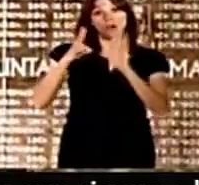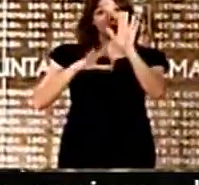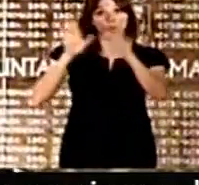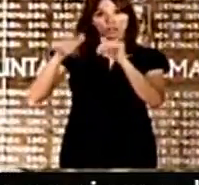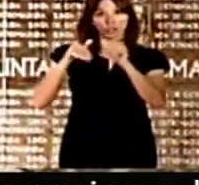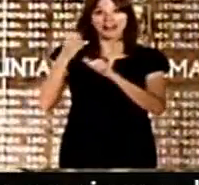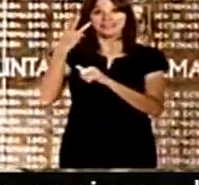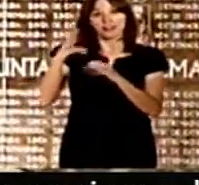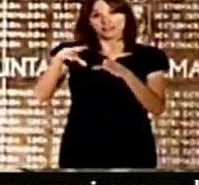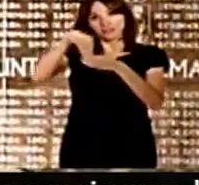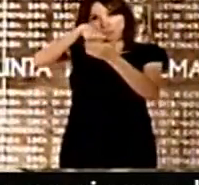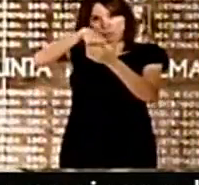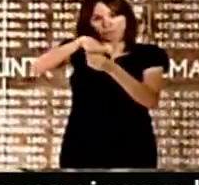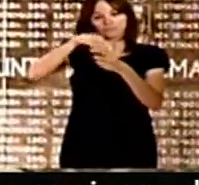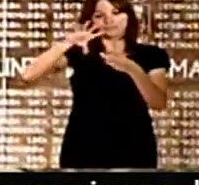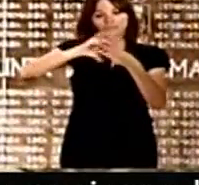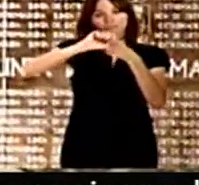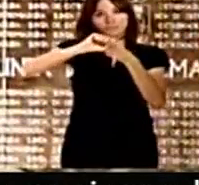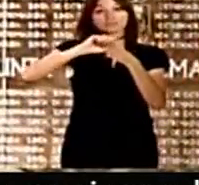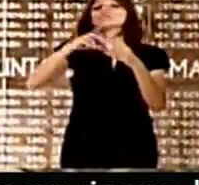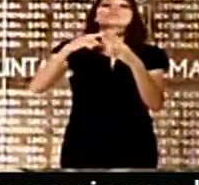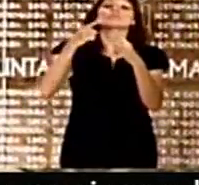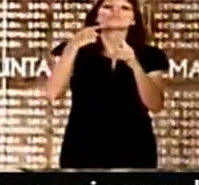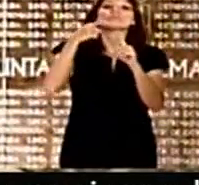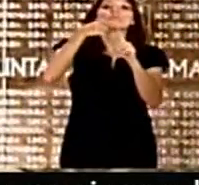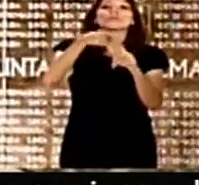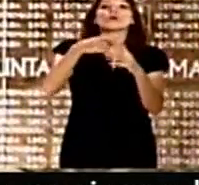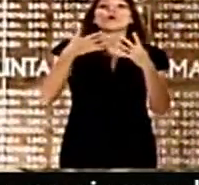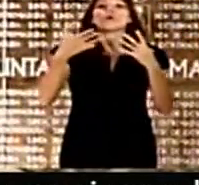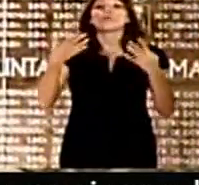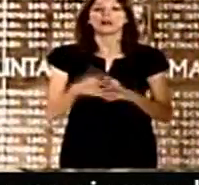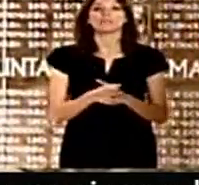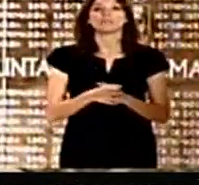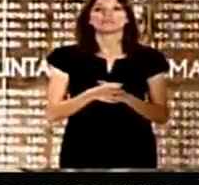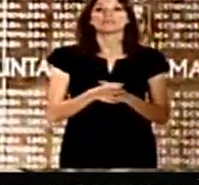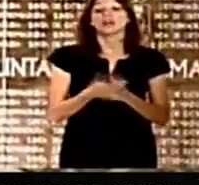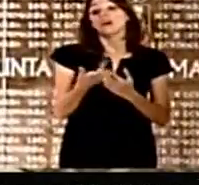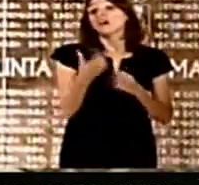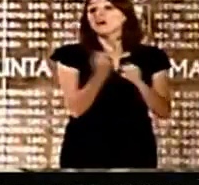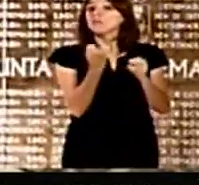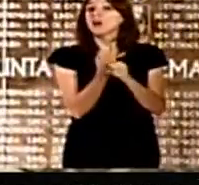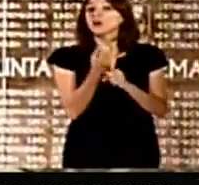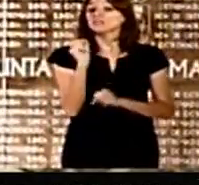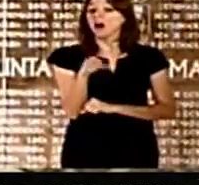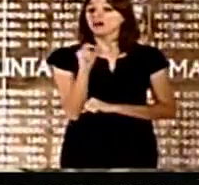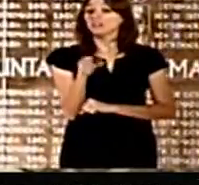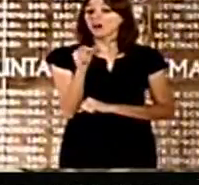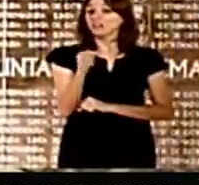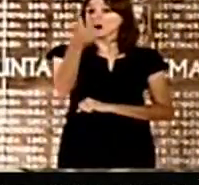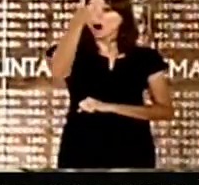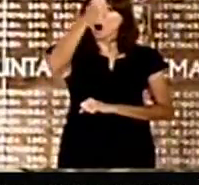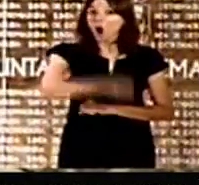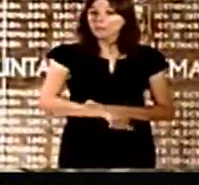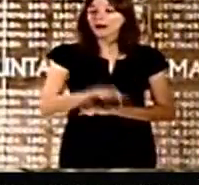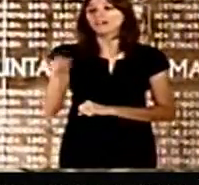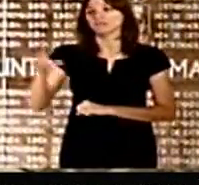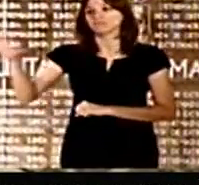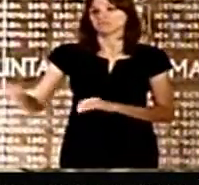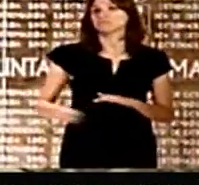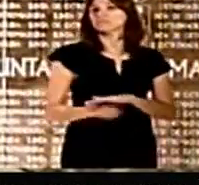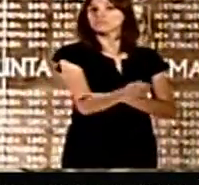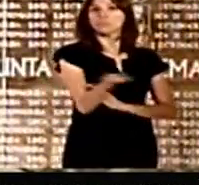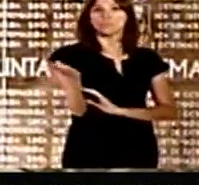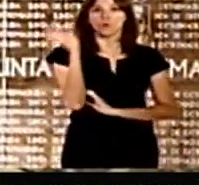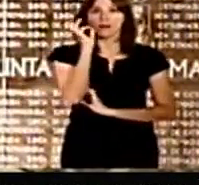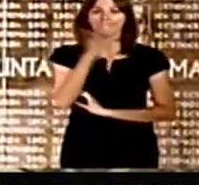ellos, el objeto es la contratación indefinida de mujeres en empleos masculinizados. ¿Qué entendemos por empleo masculinizado? Entendemos aquello